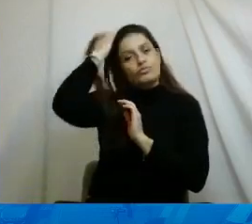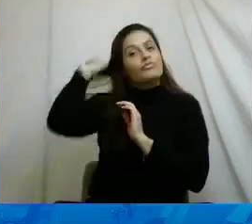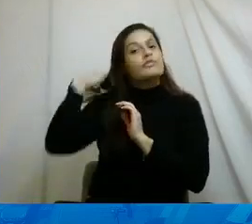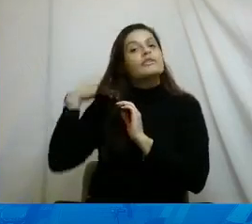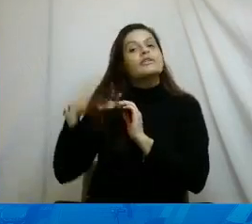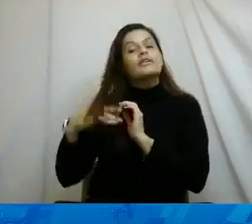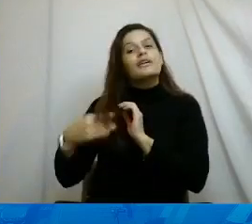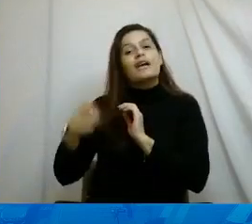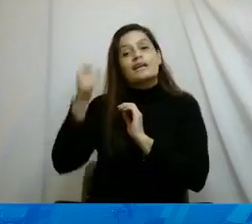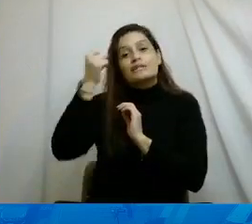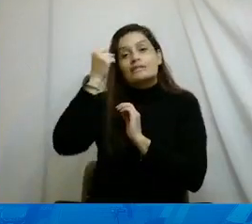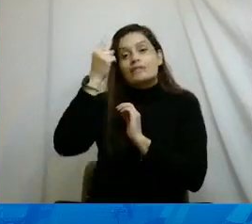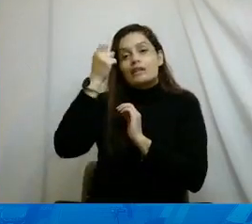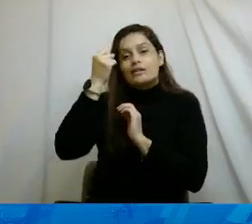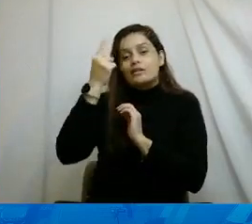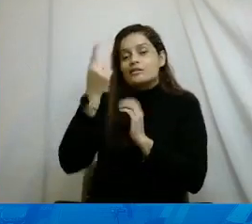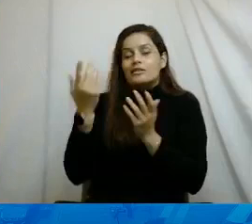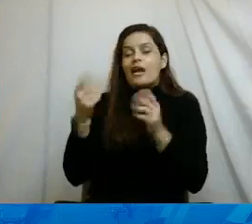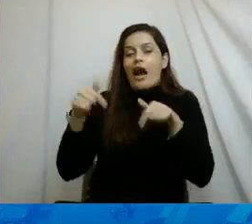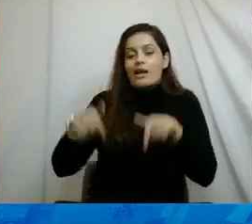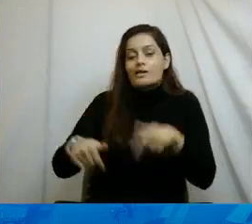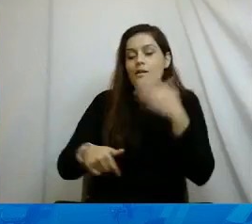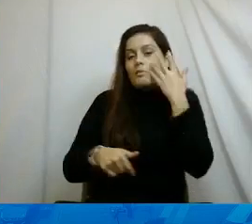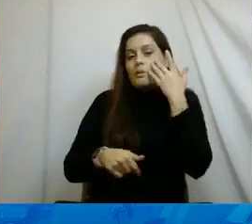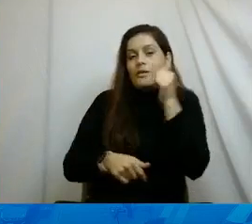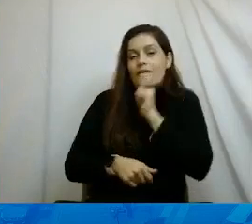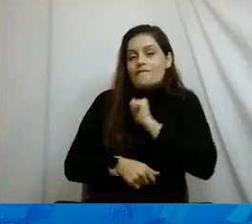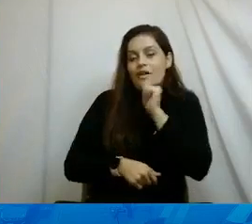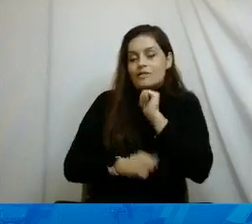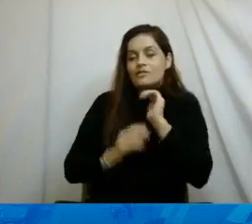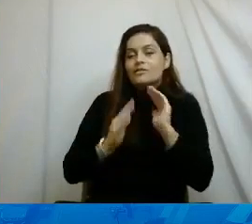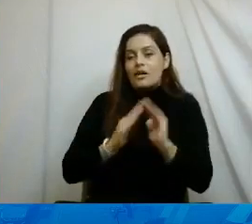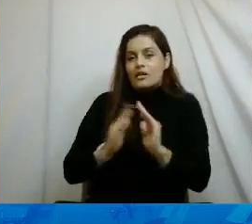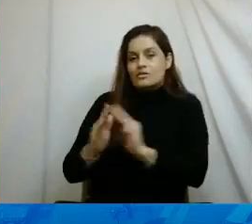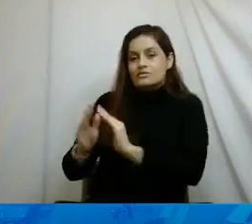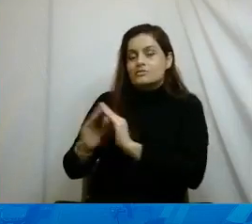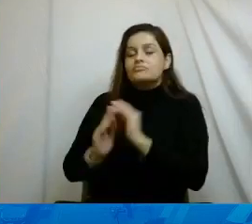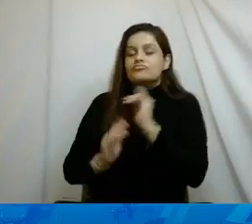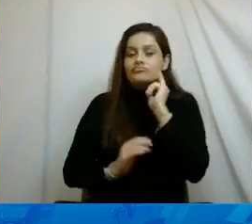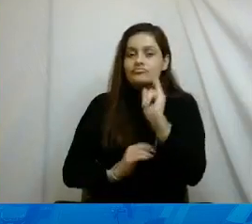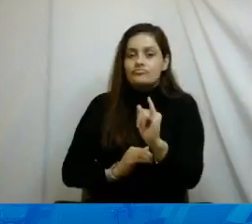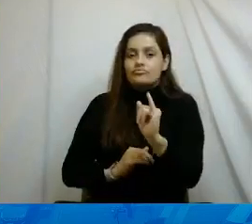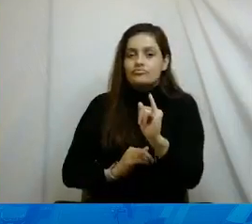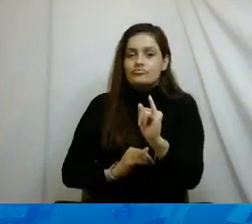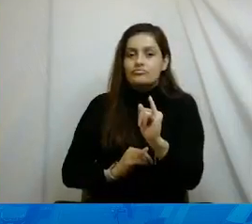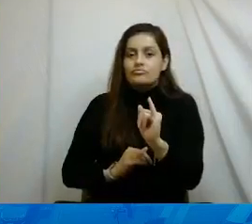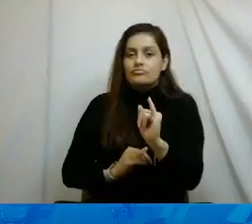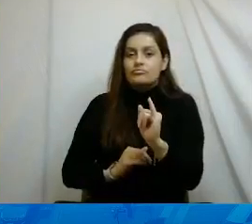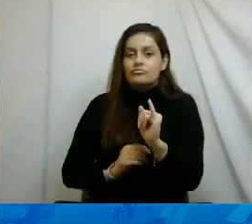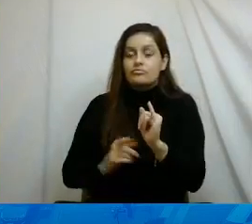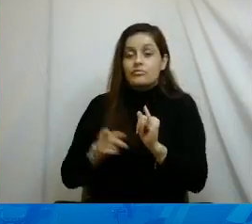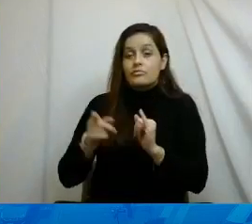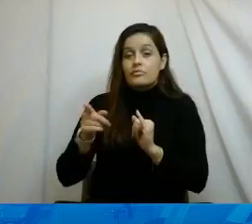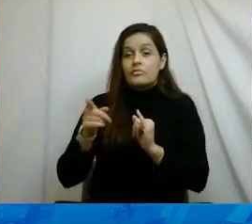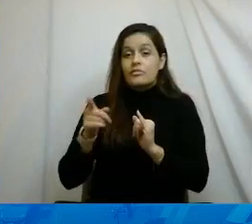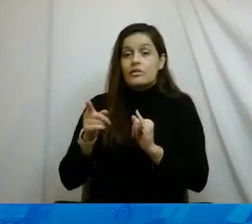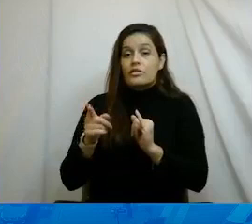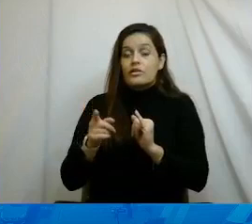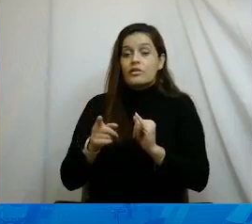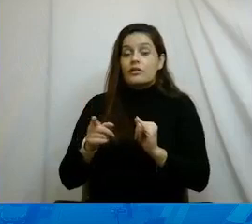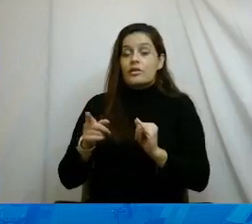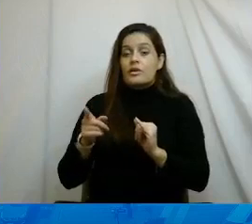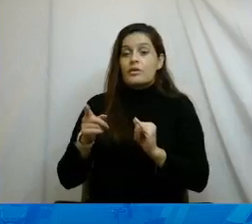entendiendo también el déficit habitacional que tenemos en la comuna y en el país, que dicho sea de paso, muy bienvenido es el plan que